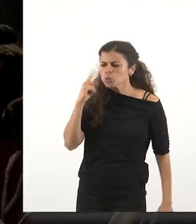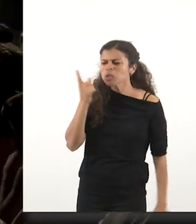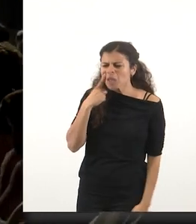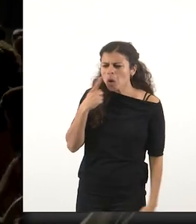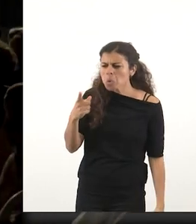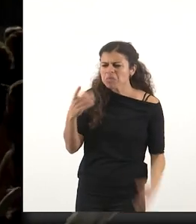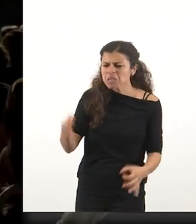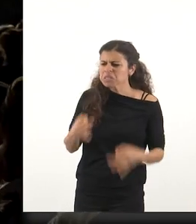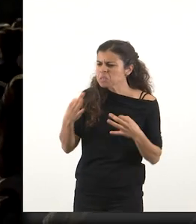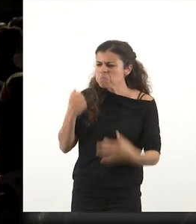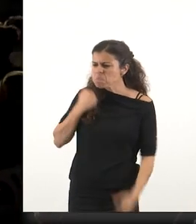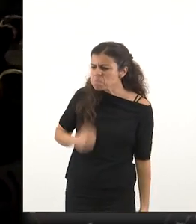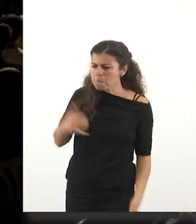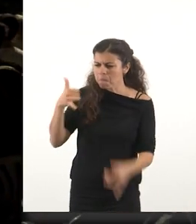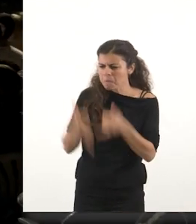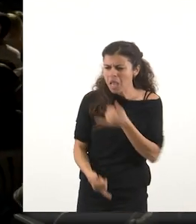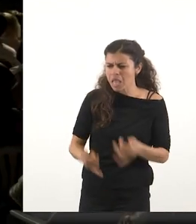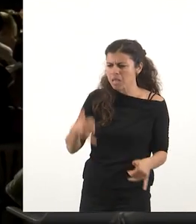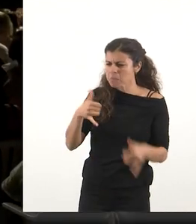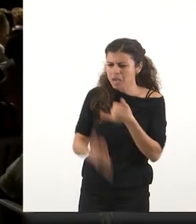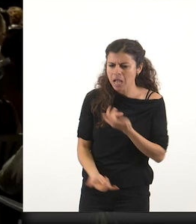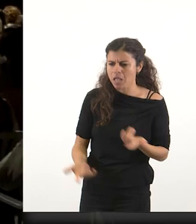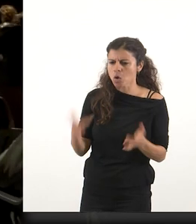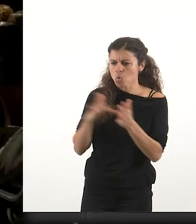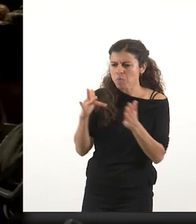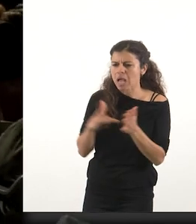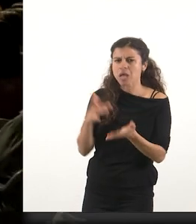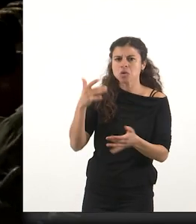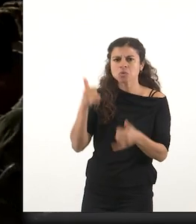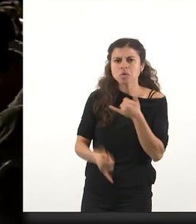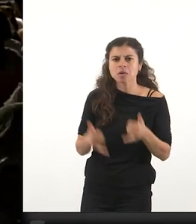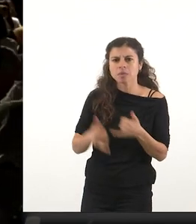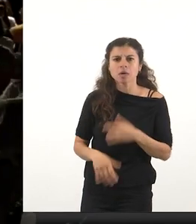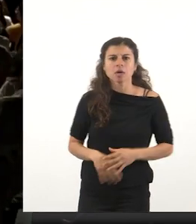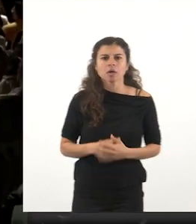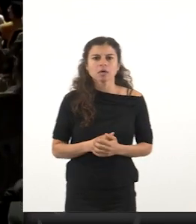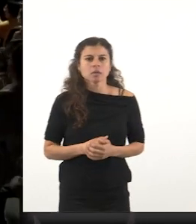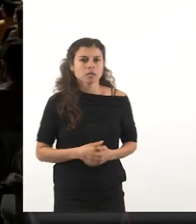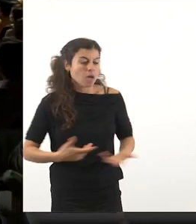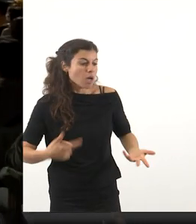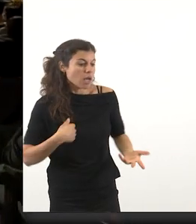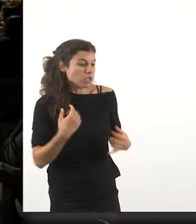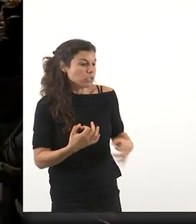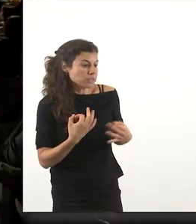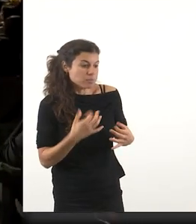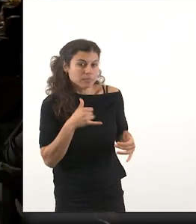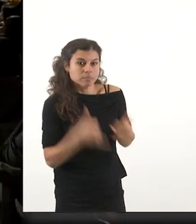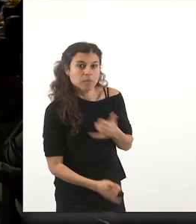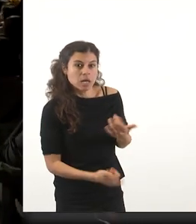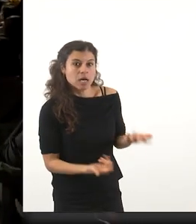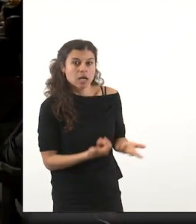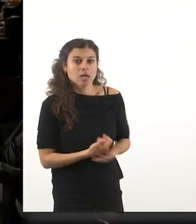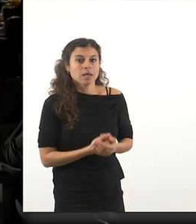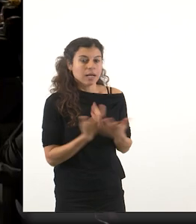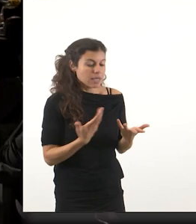mi cumpleaños, me caga los reyes. Digo, Iván, lo nuestro va muy guay, ¿eh? Yo lo mismo un día la cago porque tiendo a cagarla, Iván. No sé, tío, tengo como que... Tú me habías dicho, ya me va a pasar